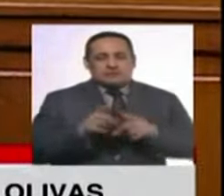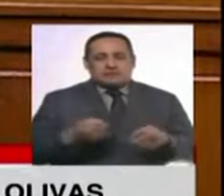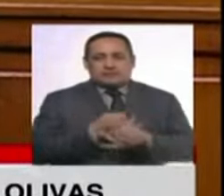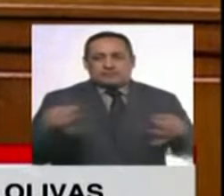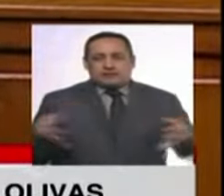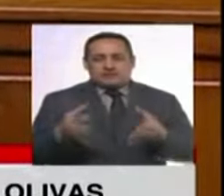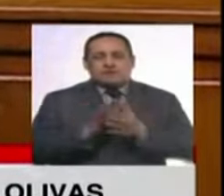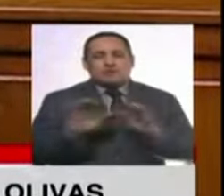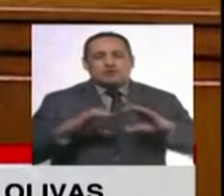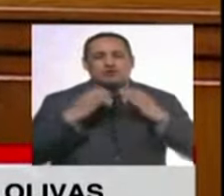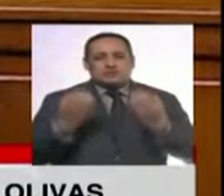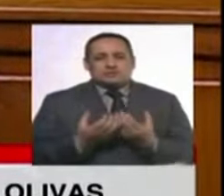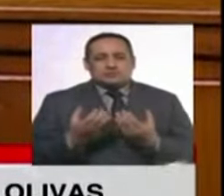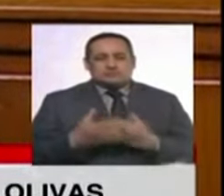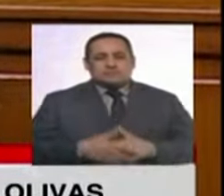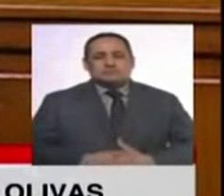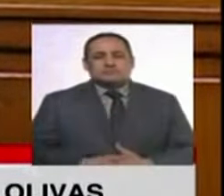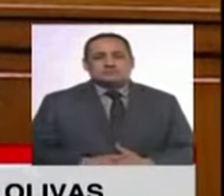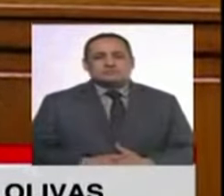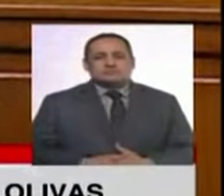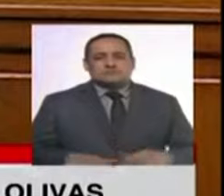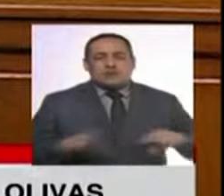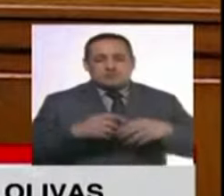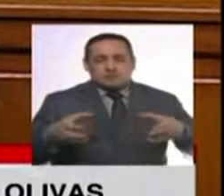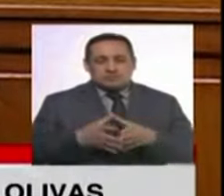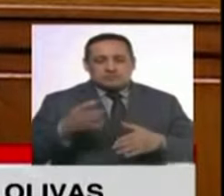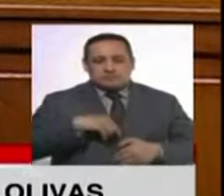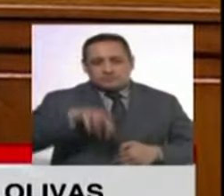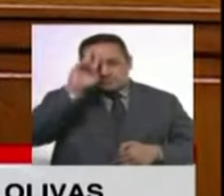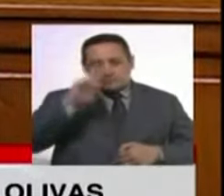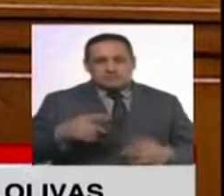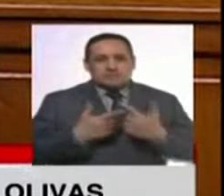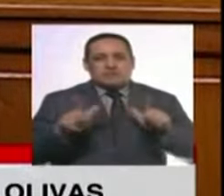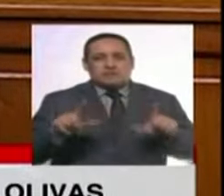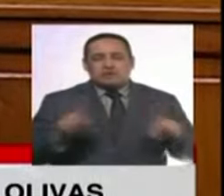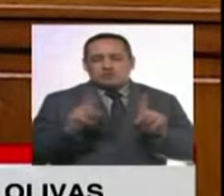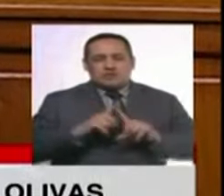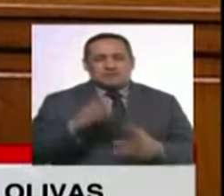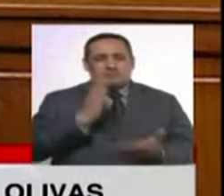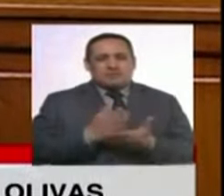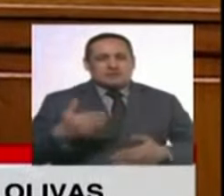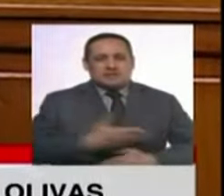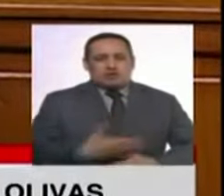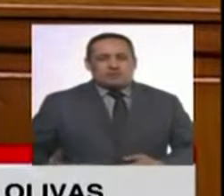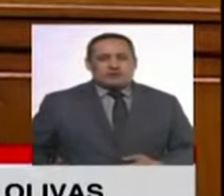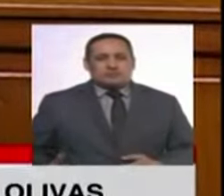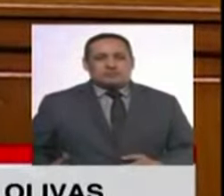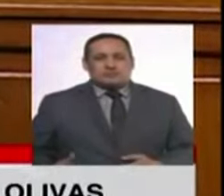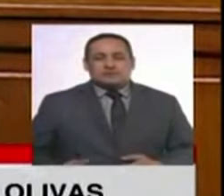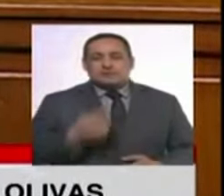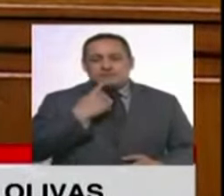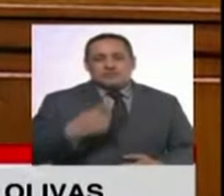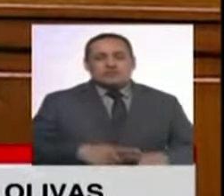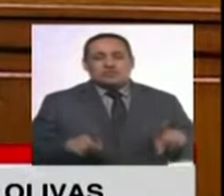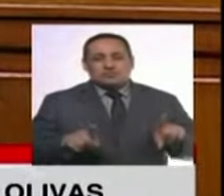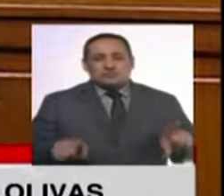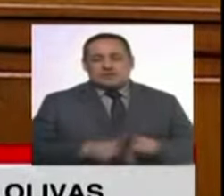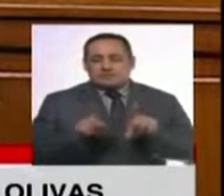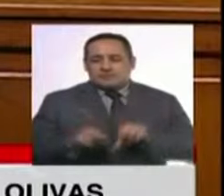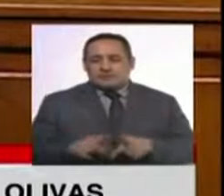colegas congresistas la bancada de Perú libre no es parte del gobierno pero tampoco